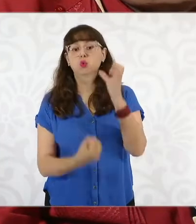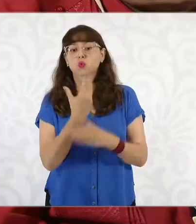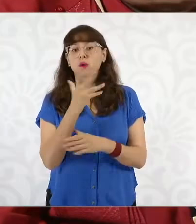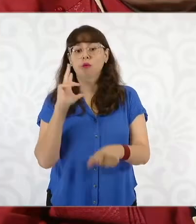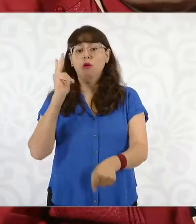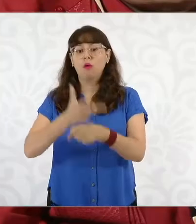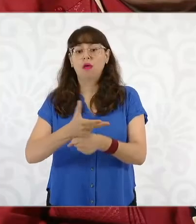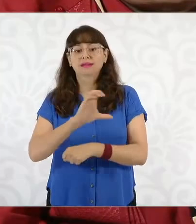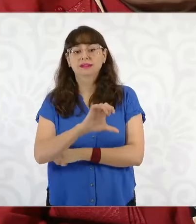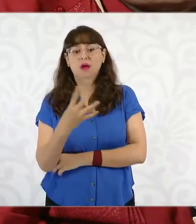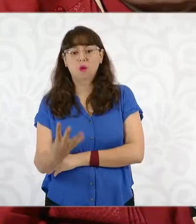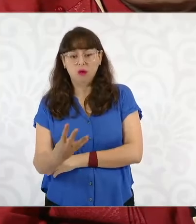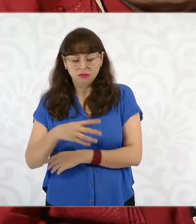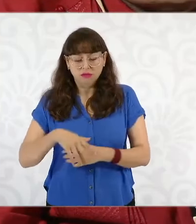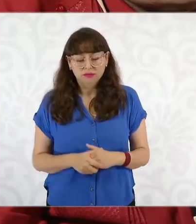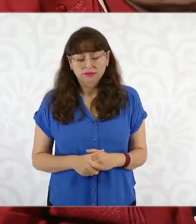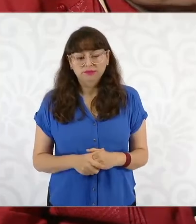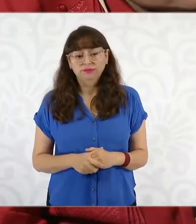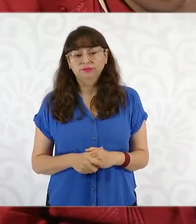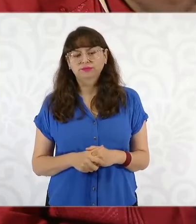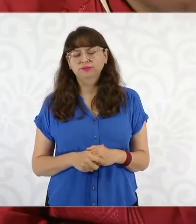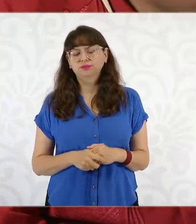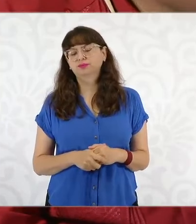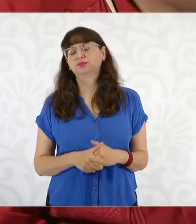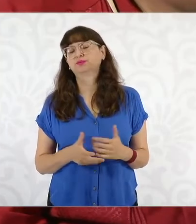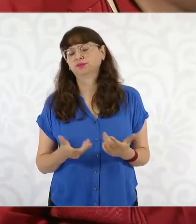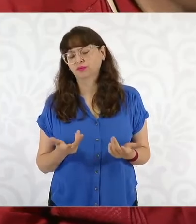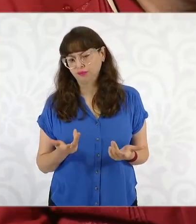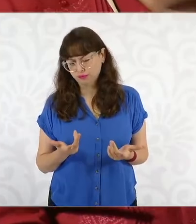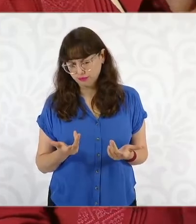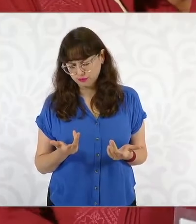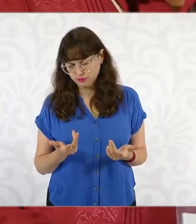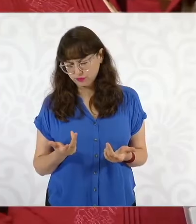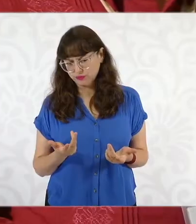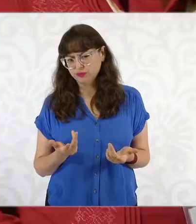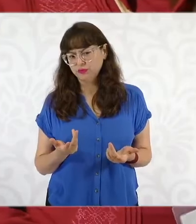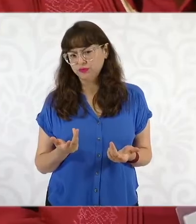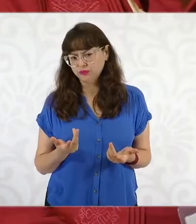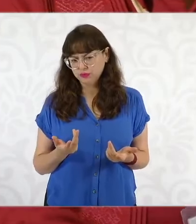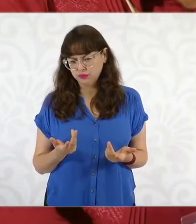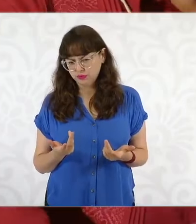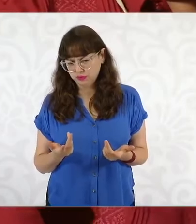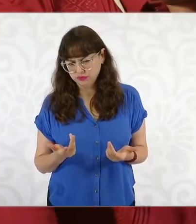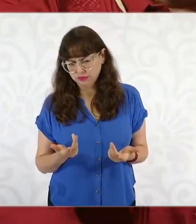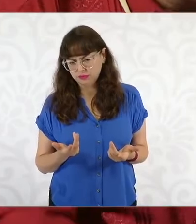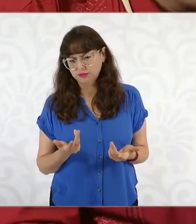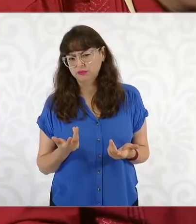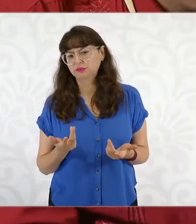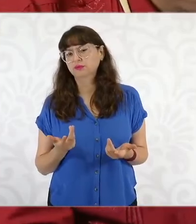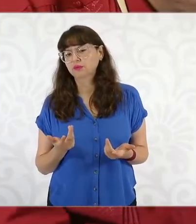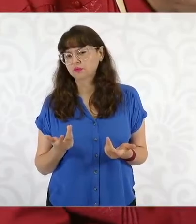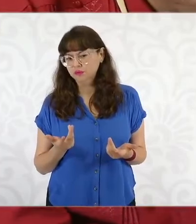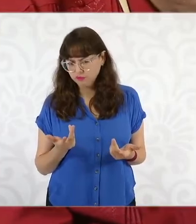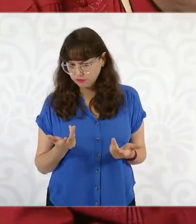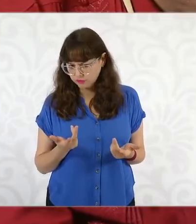Entonces, preguntarle, presidenta, si ¿De qué manera se van a poner en